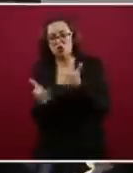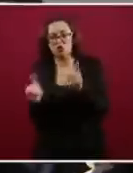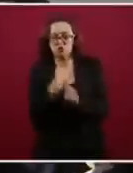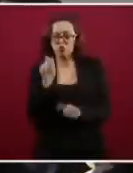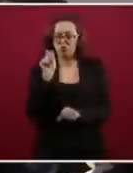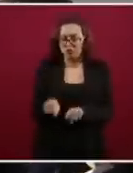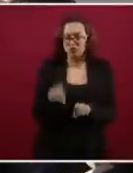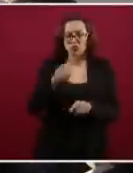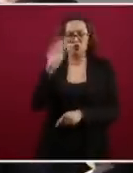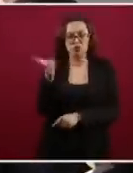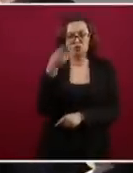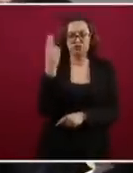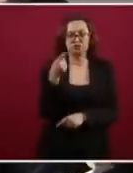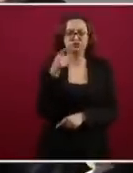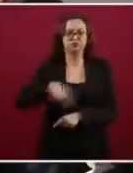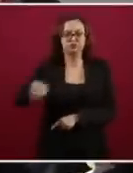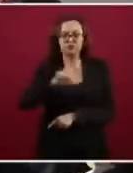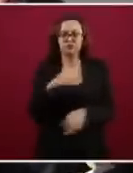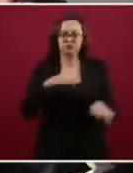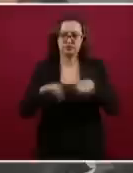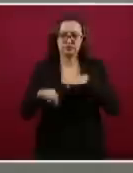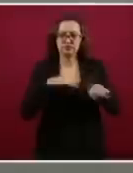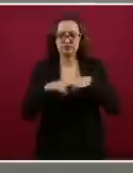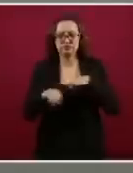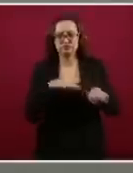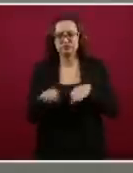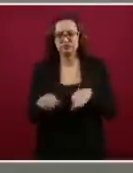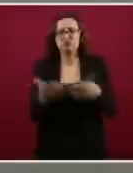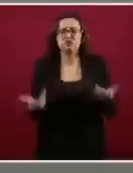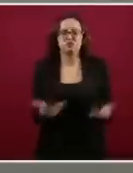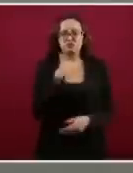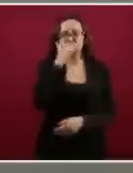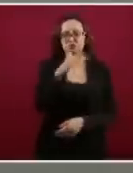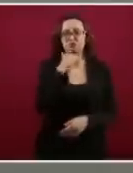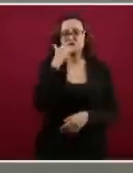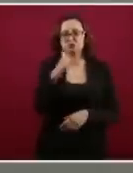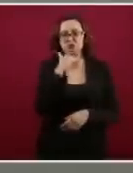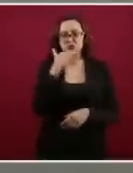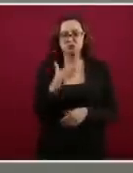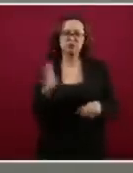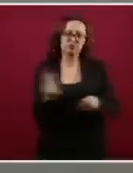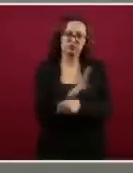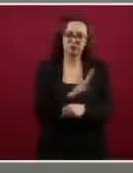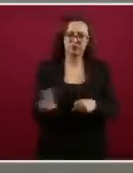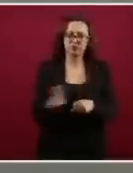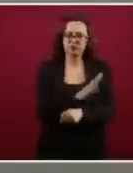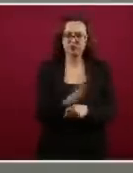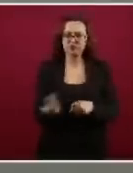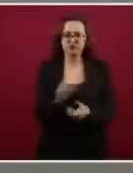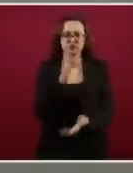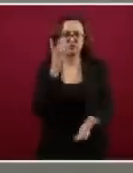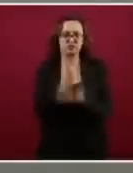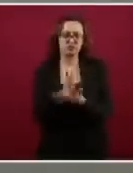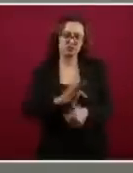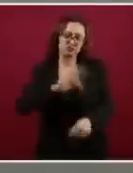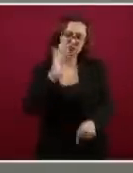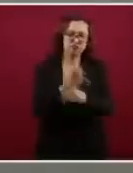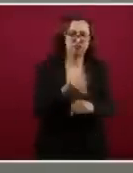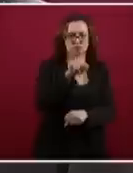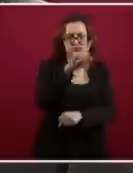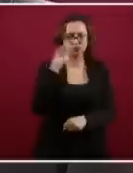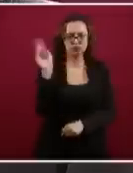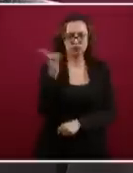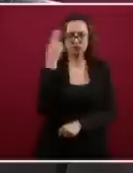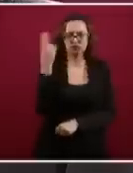misma universidad que, pues bueno, han trabajado, y eso también lo podemos llamar como corrupción, a beneficio de los intereses de esta casa de